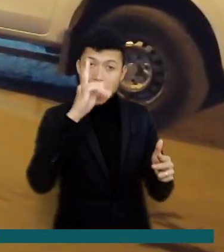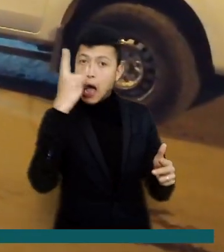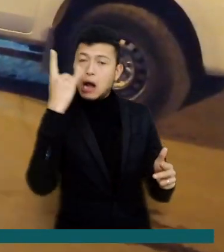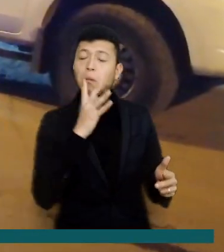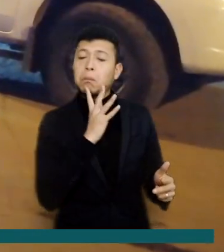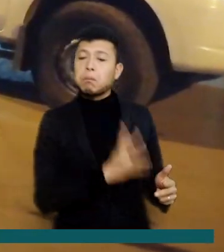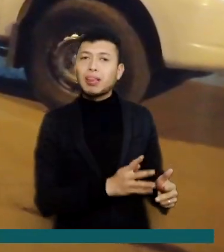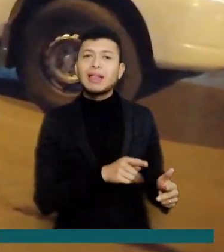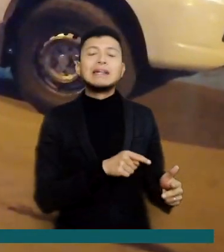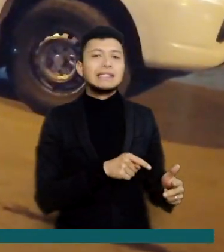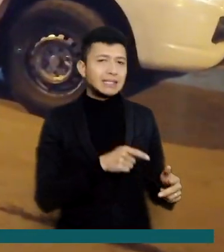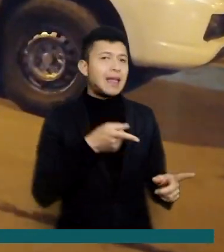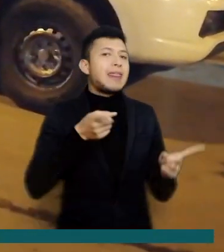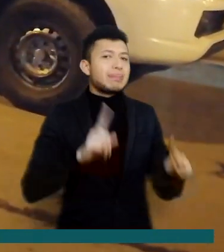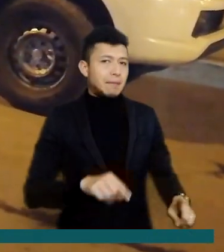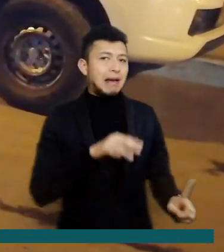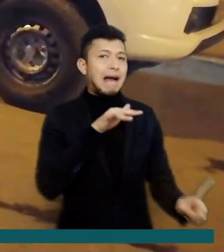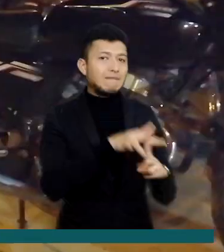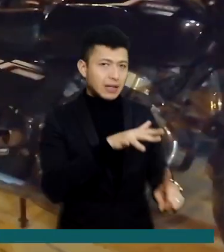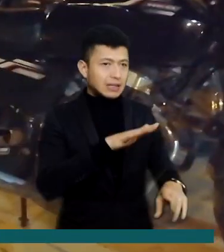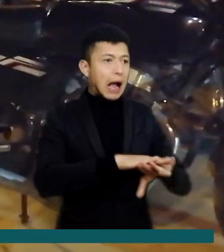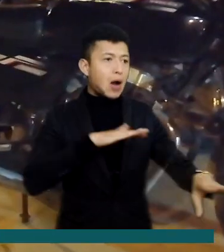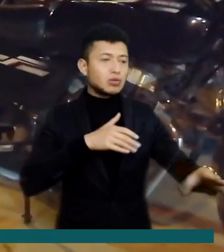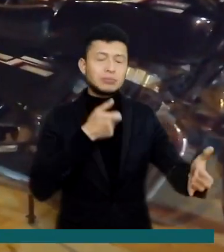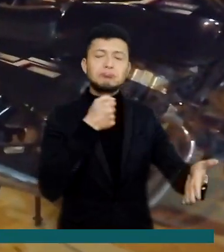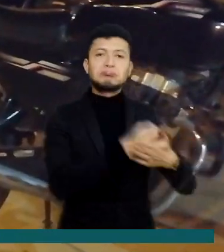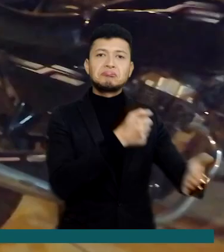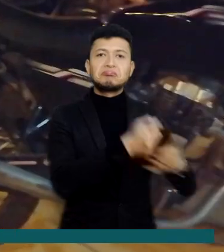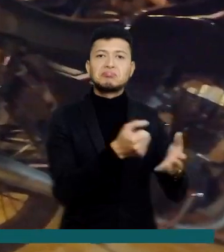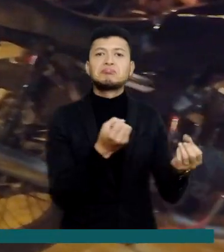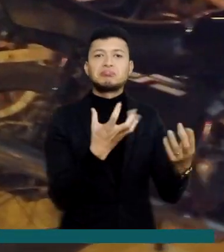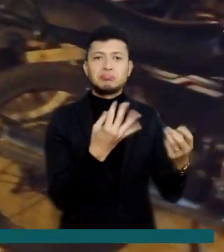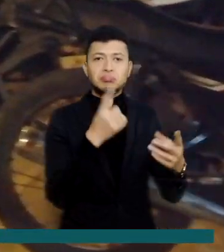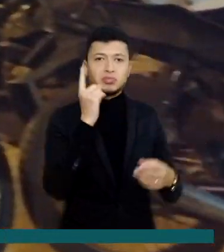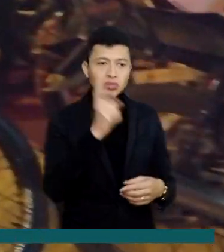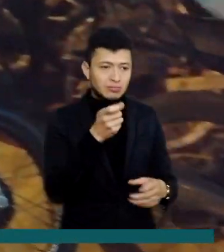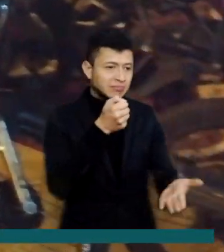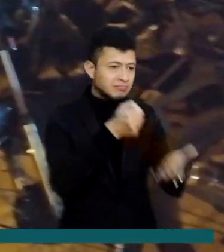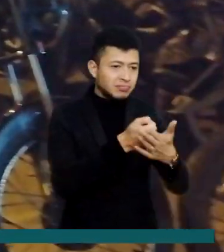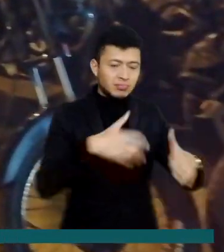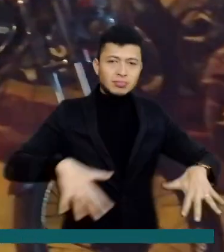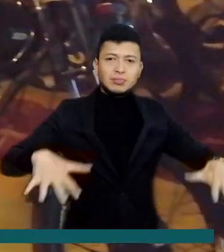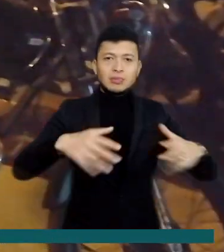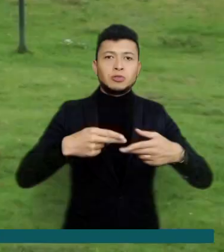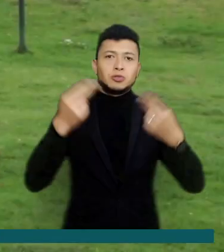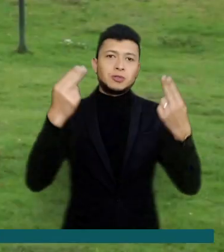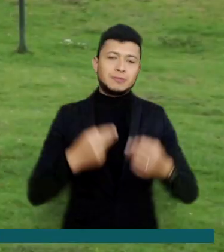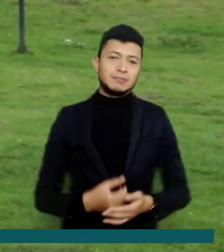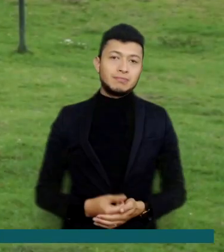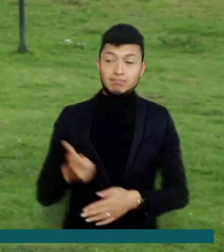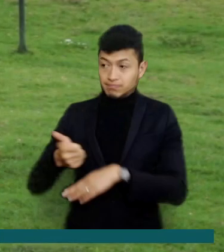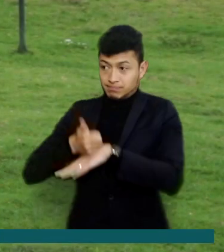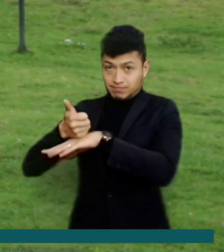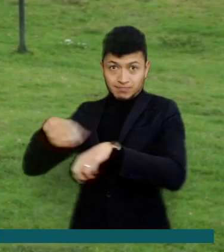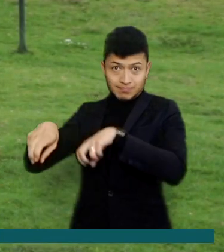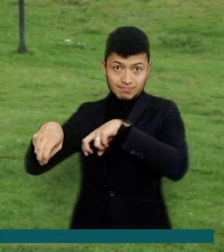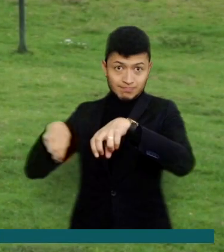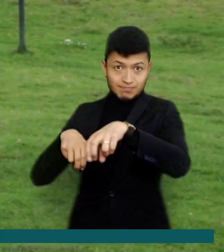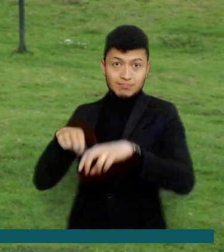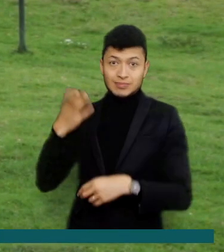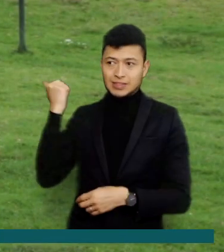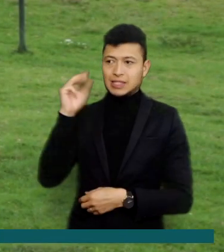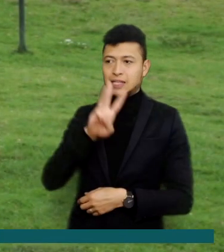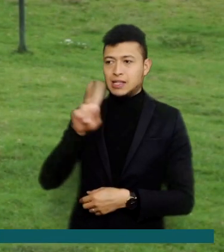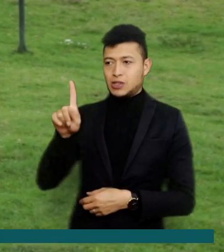por descuidos de sus propietarios es uno de los principales factores de ocurrencia de accidentes en Tunja. De acuerdo con las autoridades de